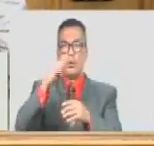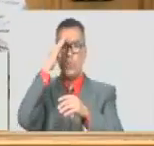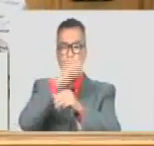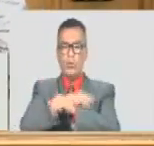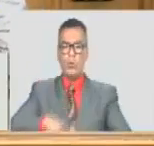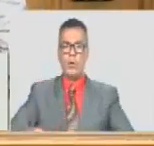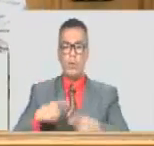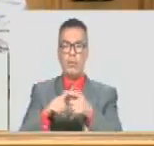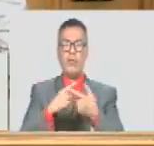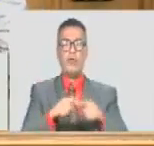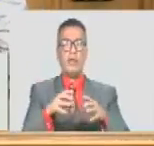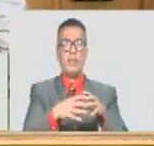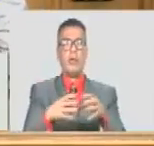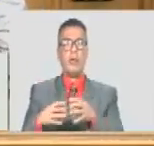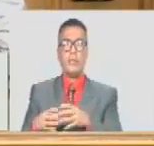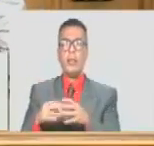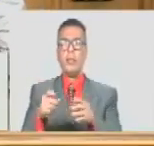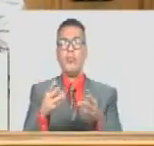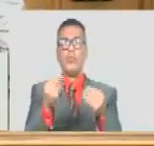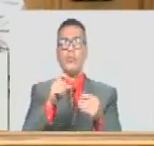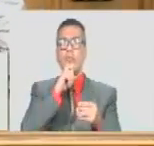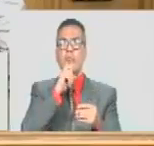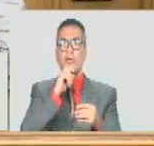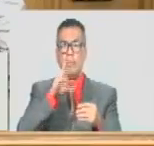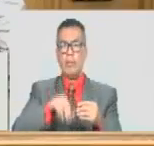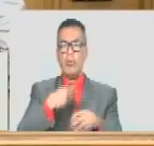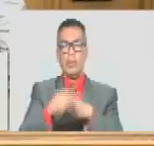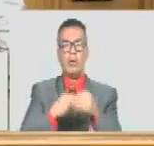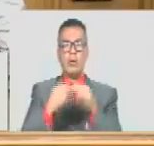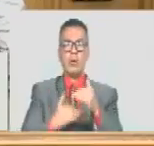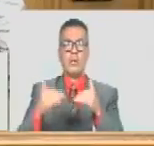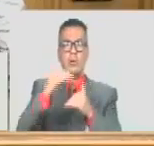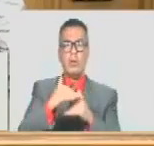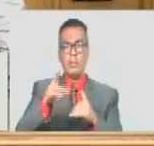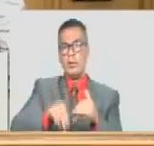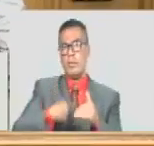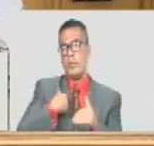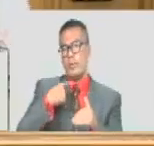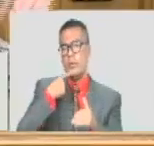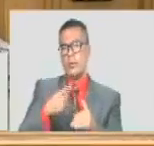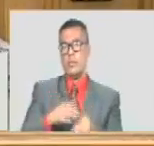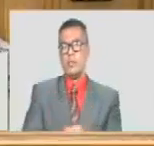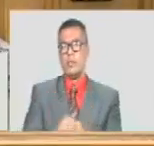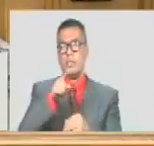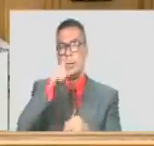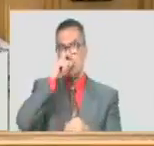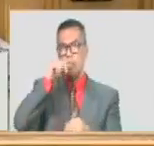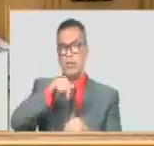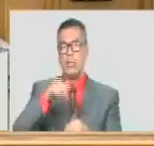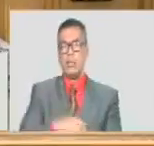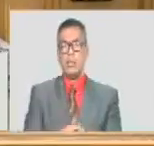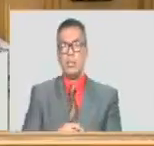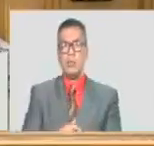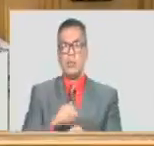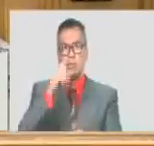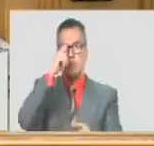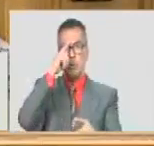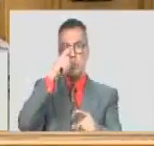cosa bastante difícil de superar. Es lo que se podría llamar en esta época un récord.